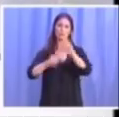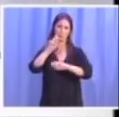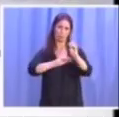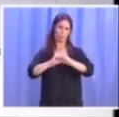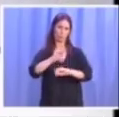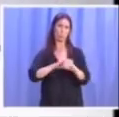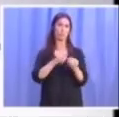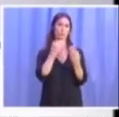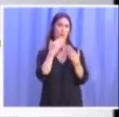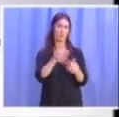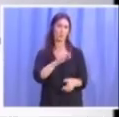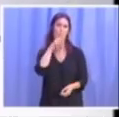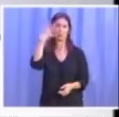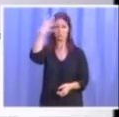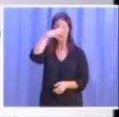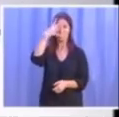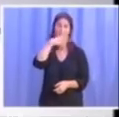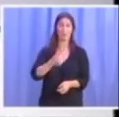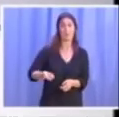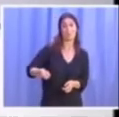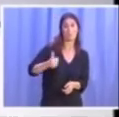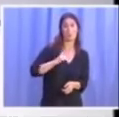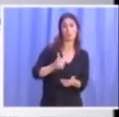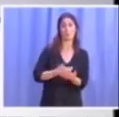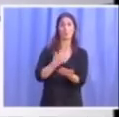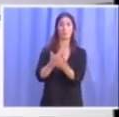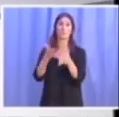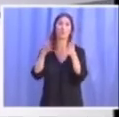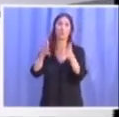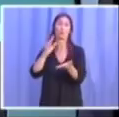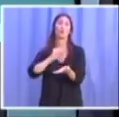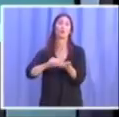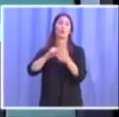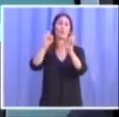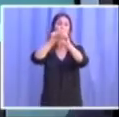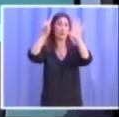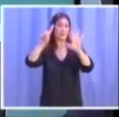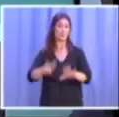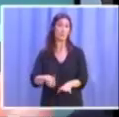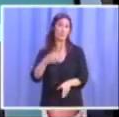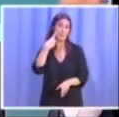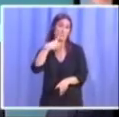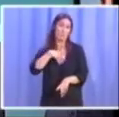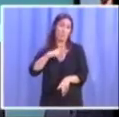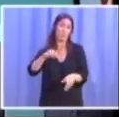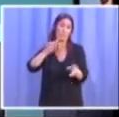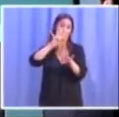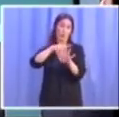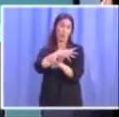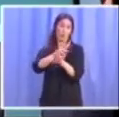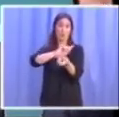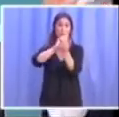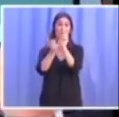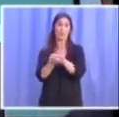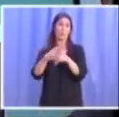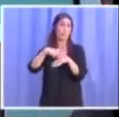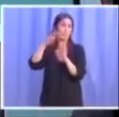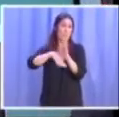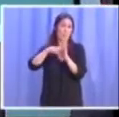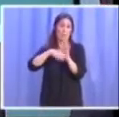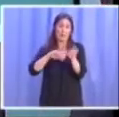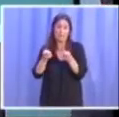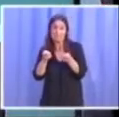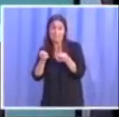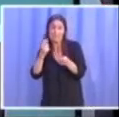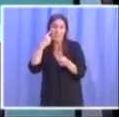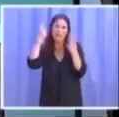candidato socialista. Luis Salvador. Bueno, pues ya aprovecho para pedirle al Consejo de Redacción de TG7 que si no puede cambiar el horario porque la programación la tiene ajustada, puede